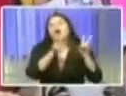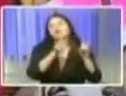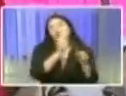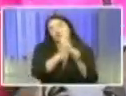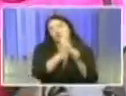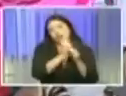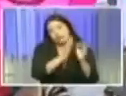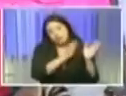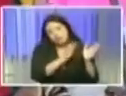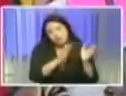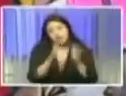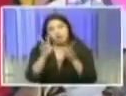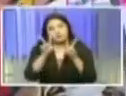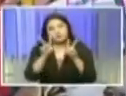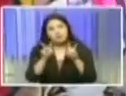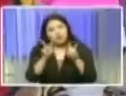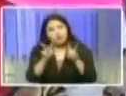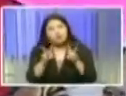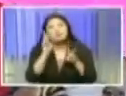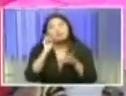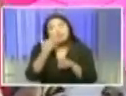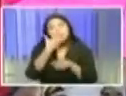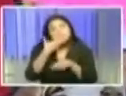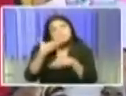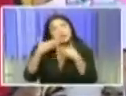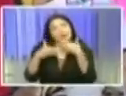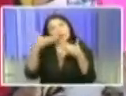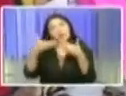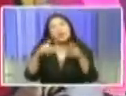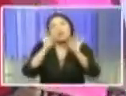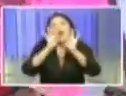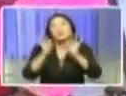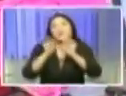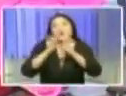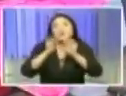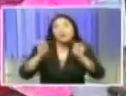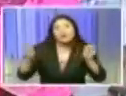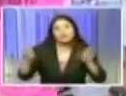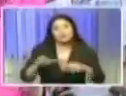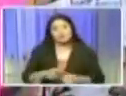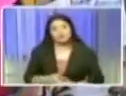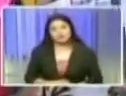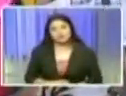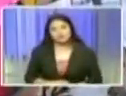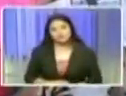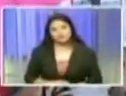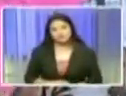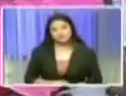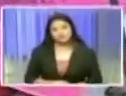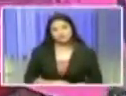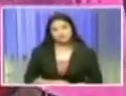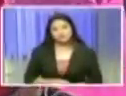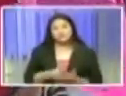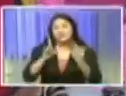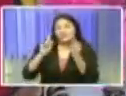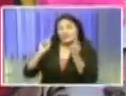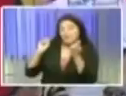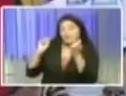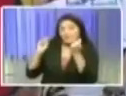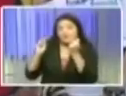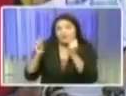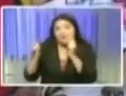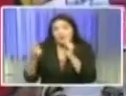tareas. Hay que mejorar la calidad educativa. Hay que transformar